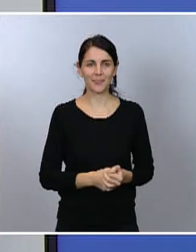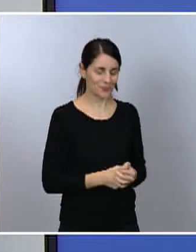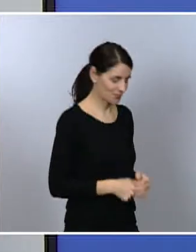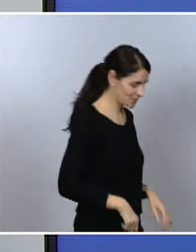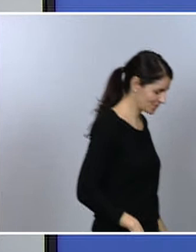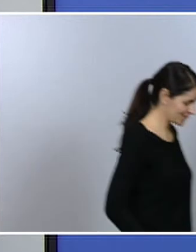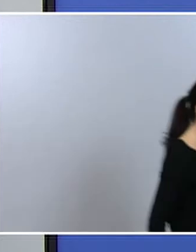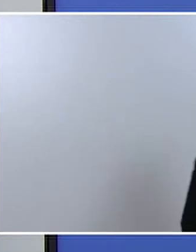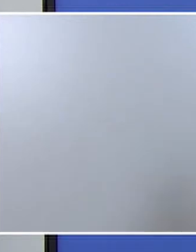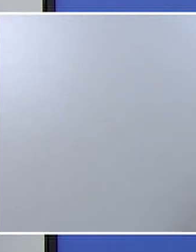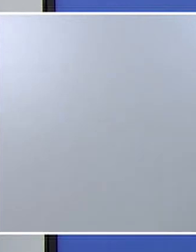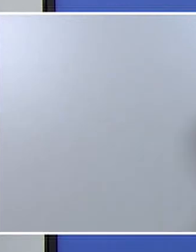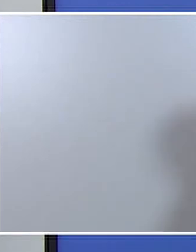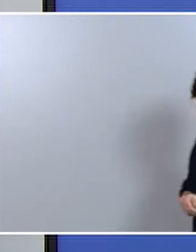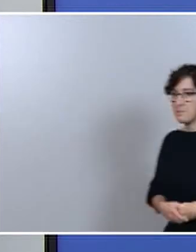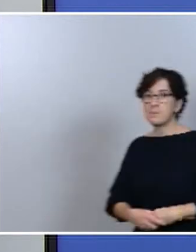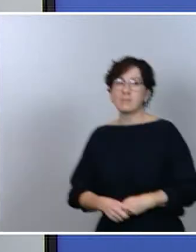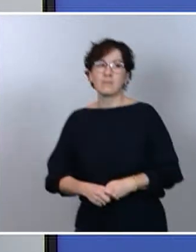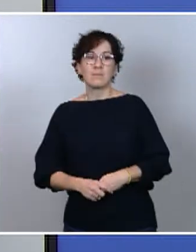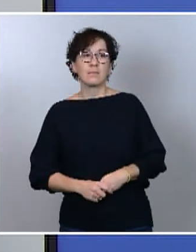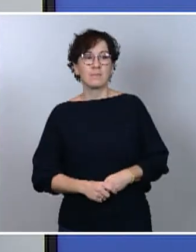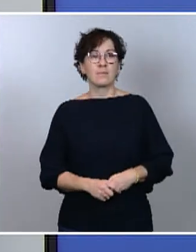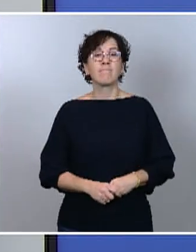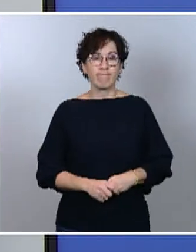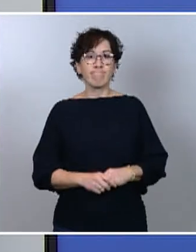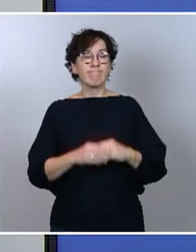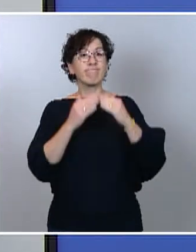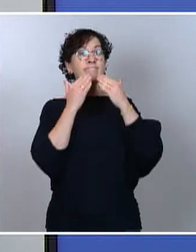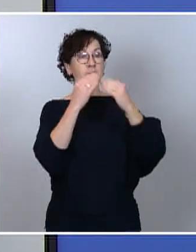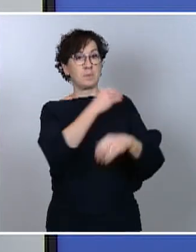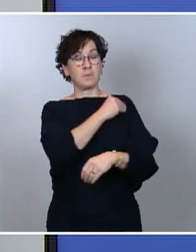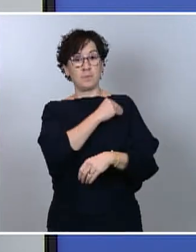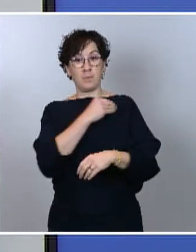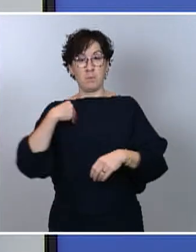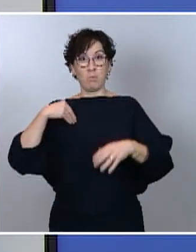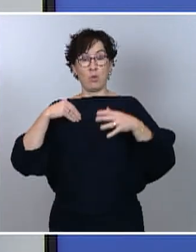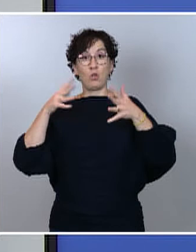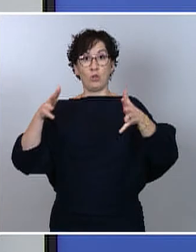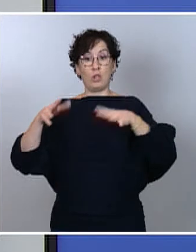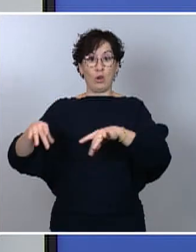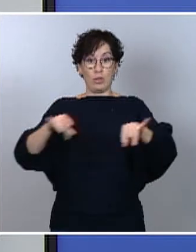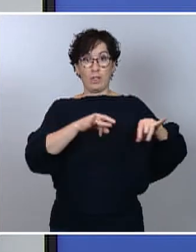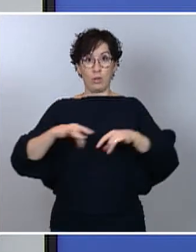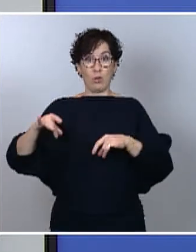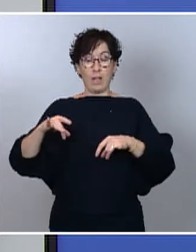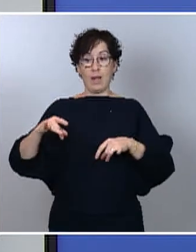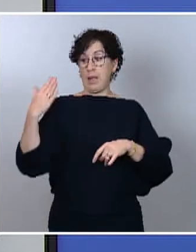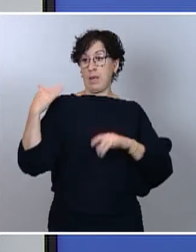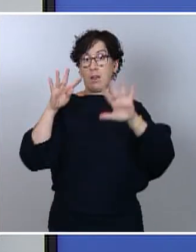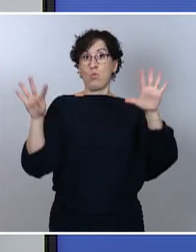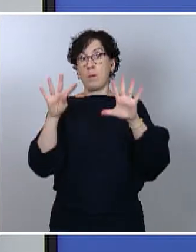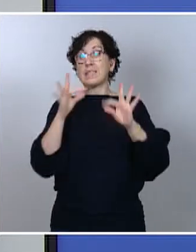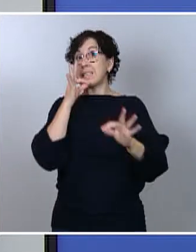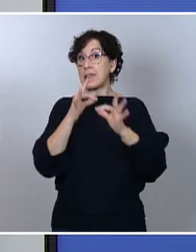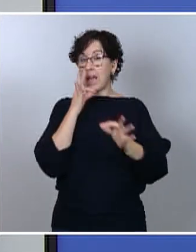tu pregunta. El Consejo Interterritorial del Sistema Nacional de Salud, el 9 de septiembre, ya entonces adoptó